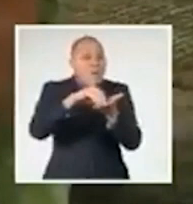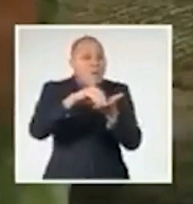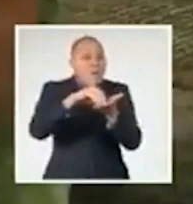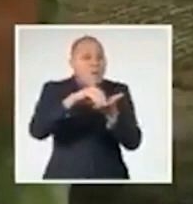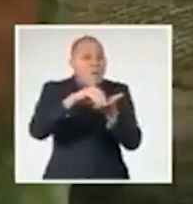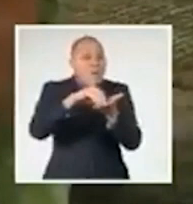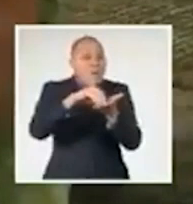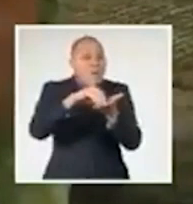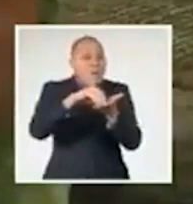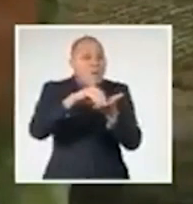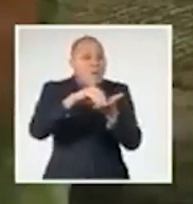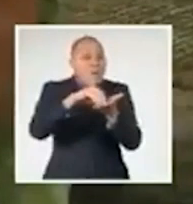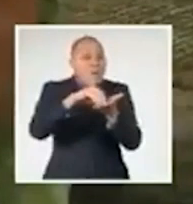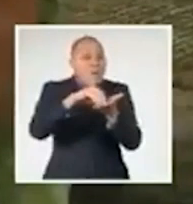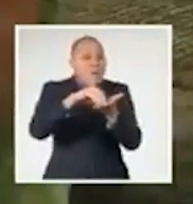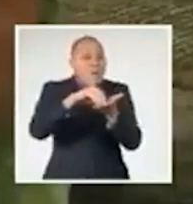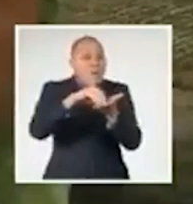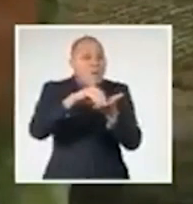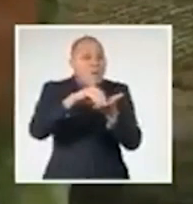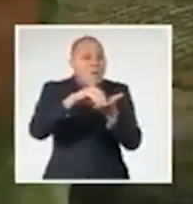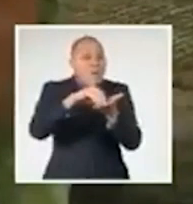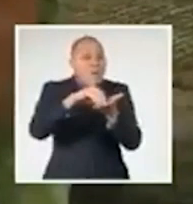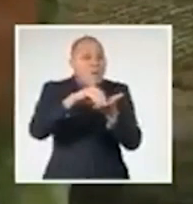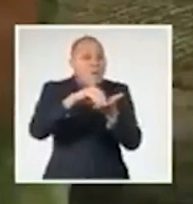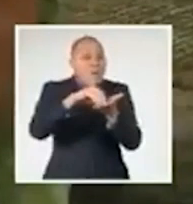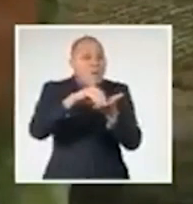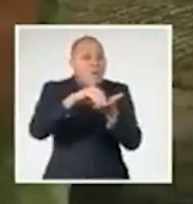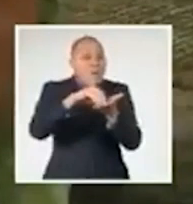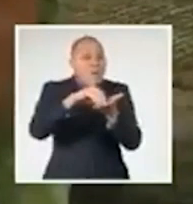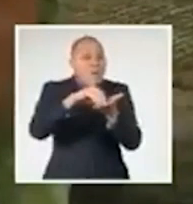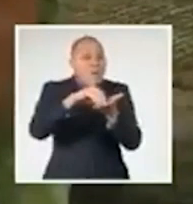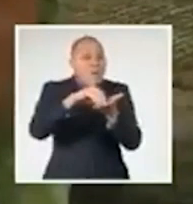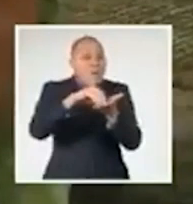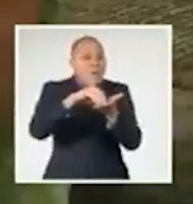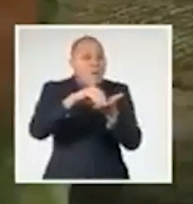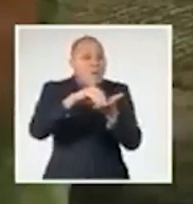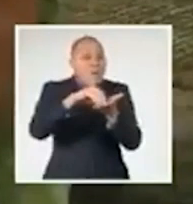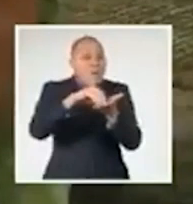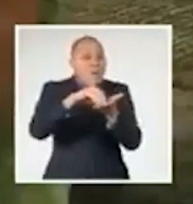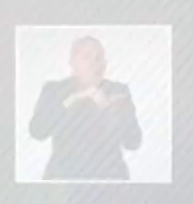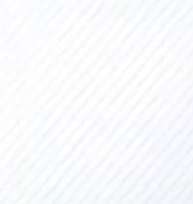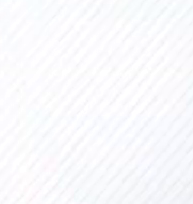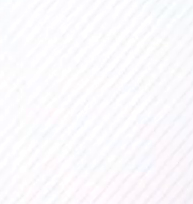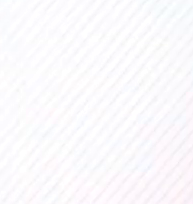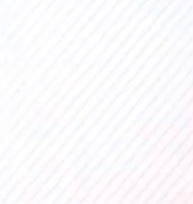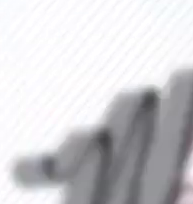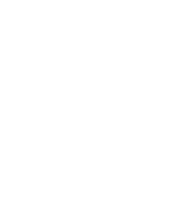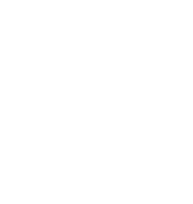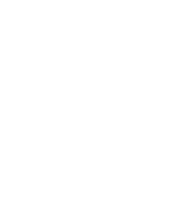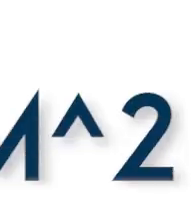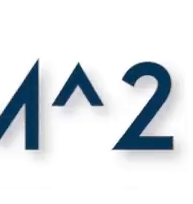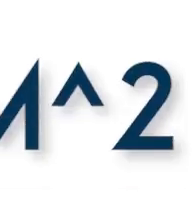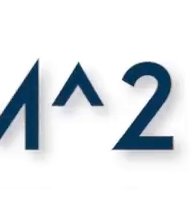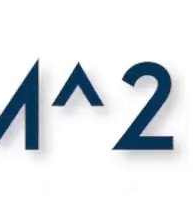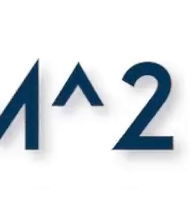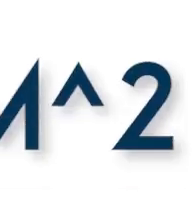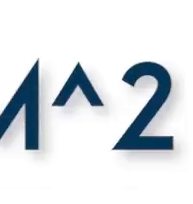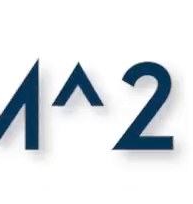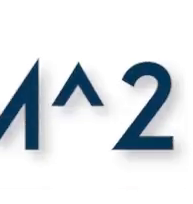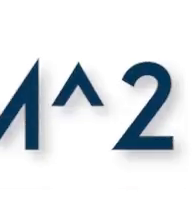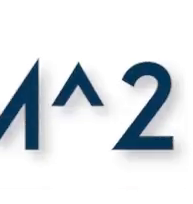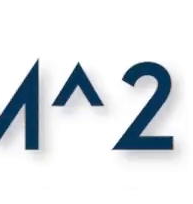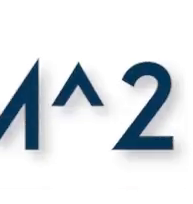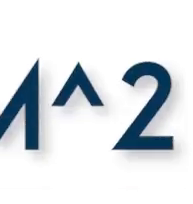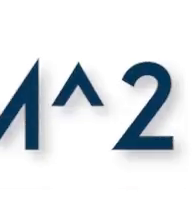sobrevivir es para autoconsumo es para ese barrio y no en todas las esquinas de cuba hay un sembrado como quería españa ya tiene 109